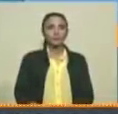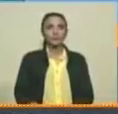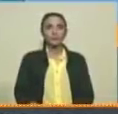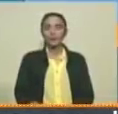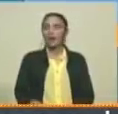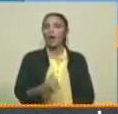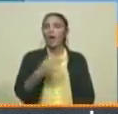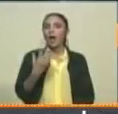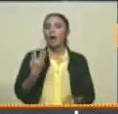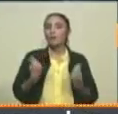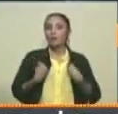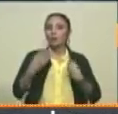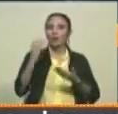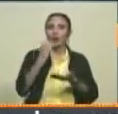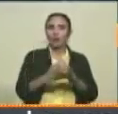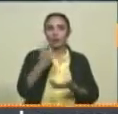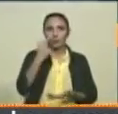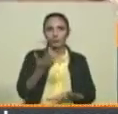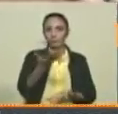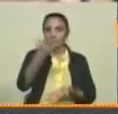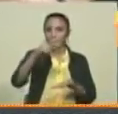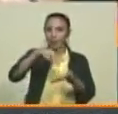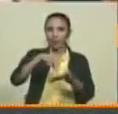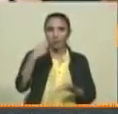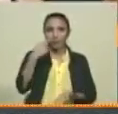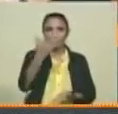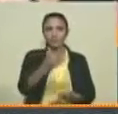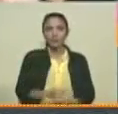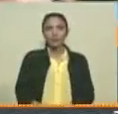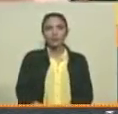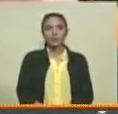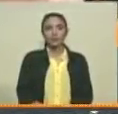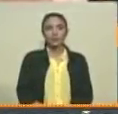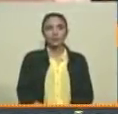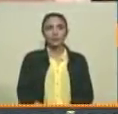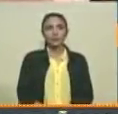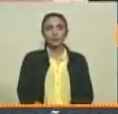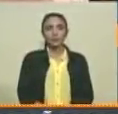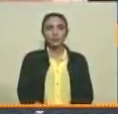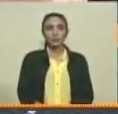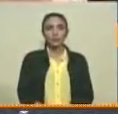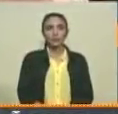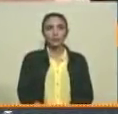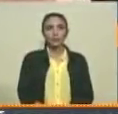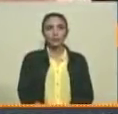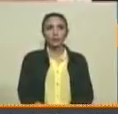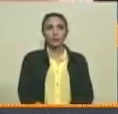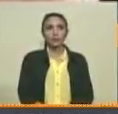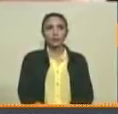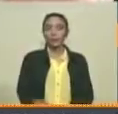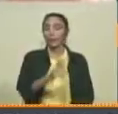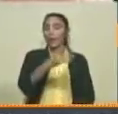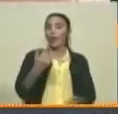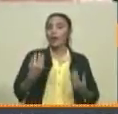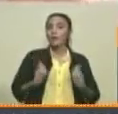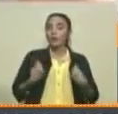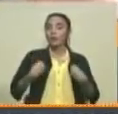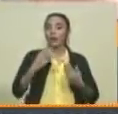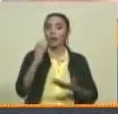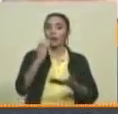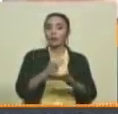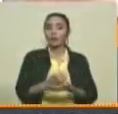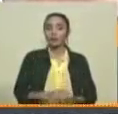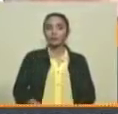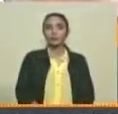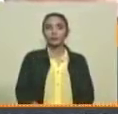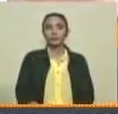Ecatia. Párate, mijo. Ese que ustedes ven ahí vive en la Laguna Ecatia, en los Magallanes. Y es vicecanciller